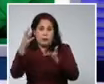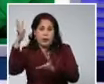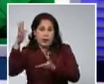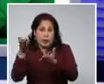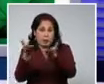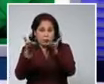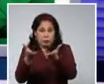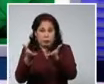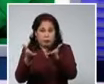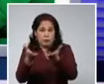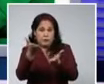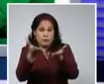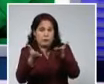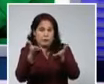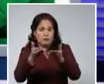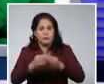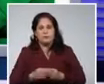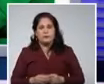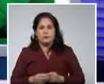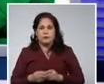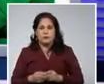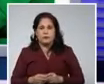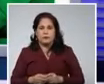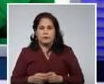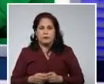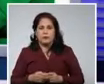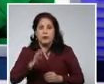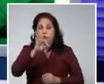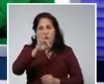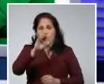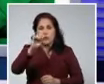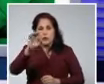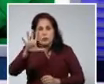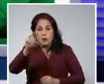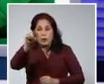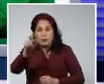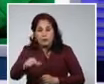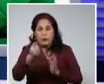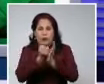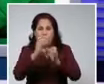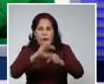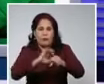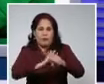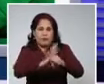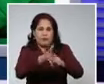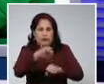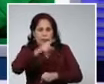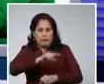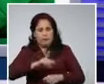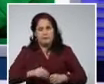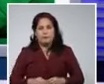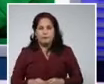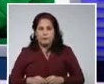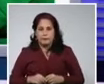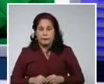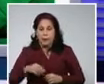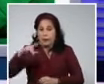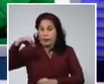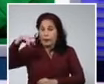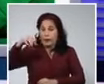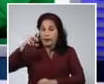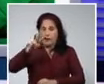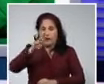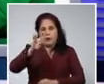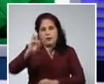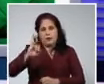en comparación con el día de ayer. 805 casos confirmados ayer. De Pinar del Río,